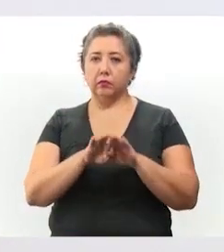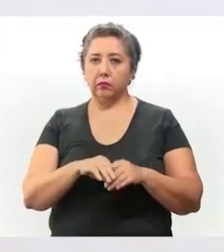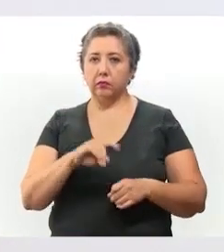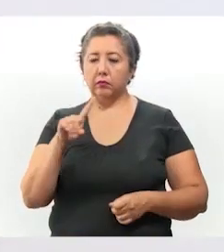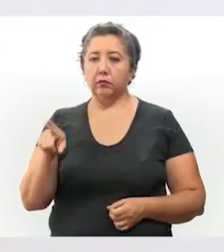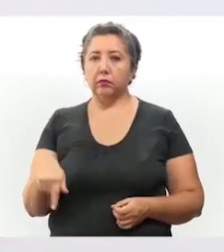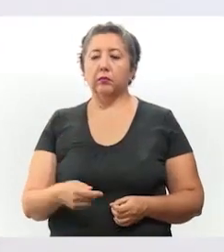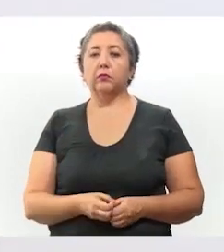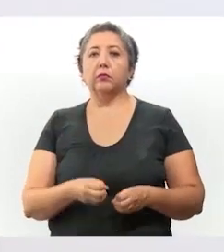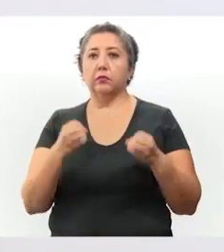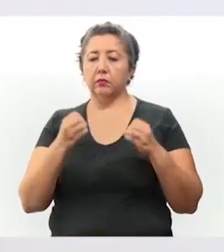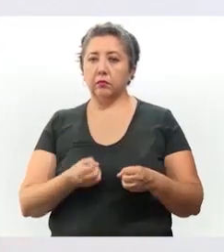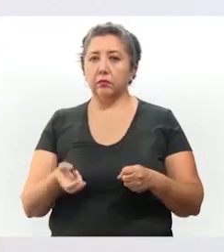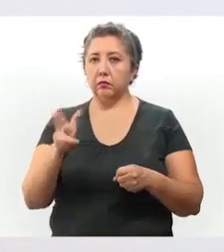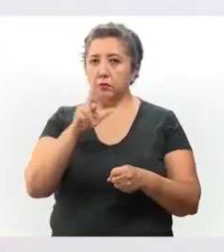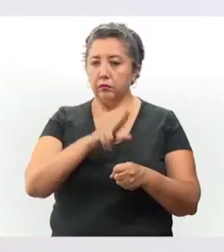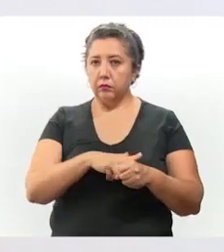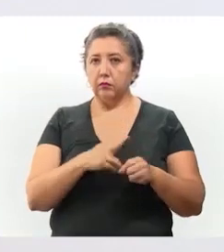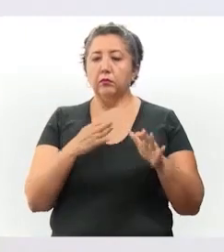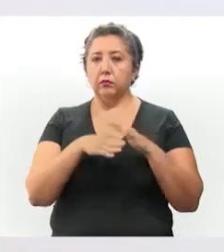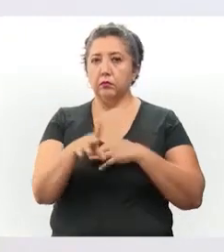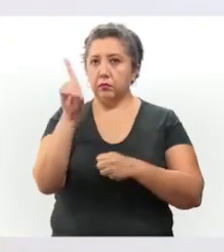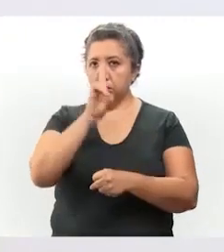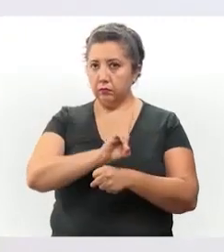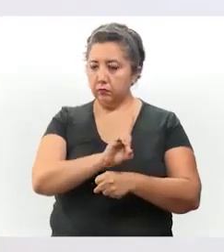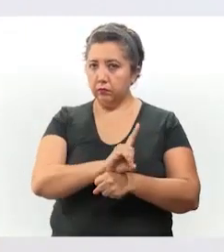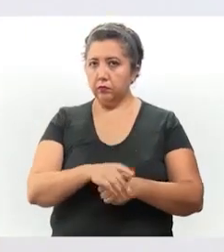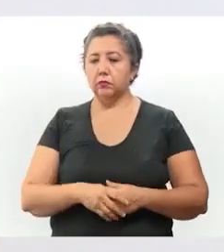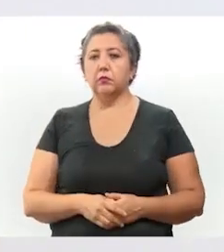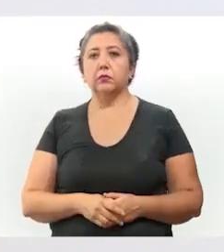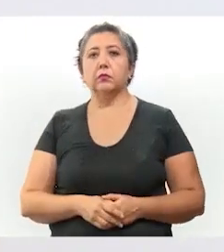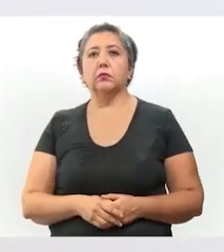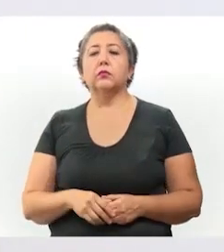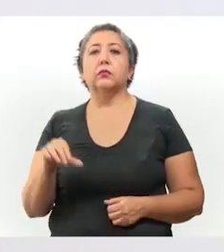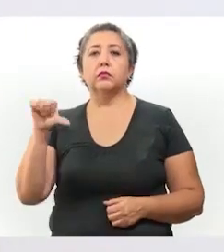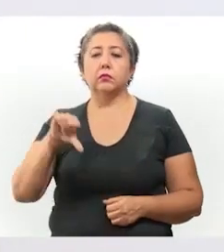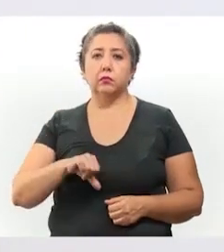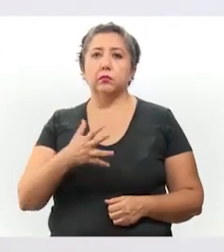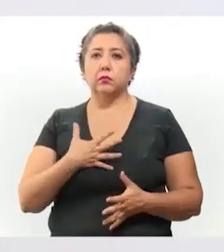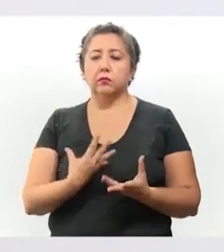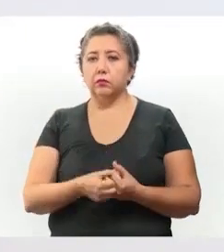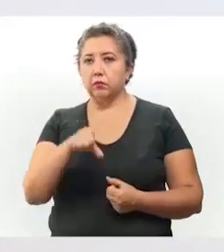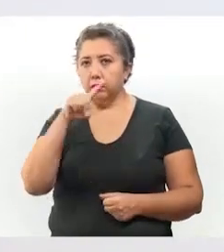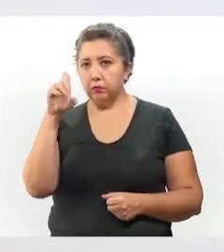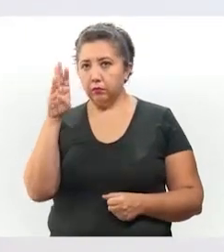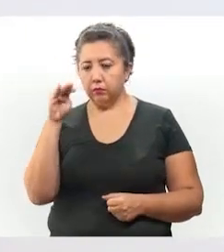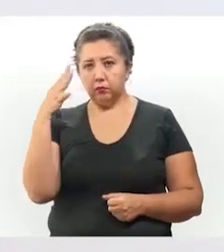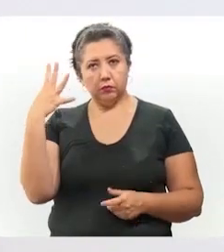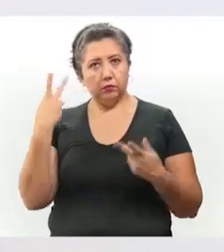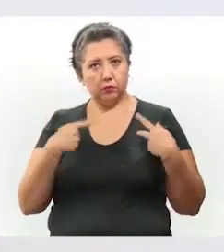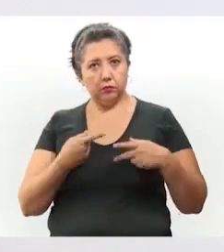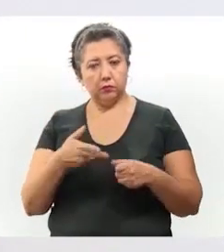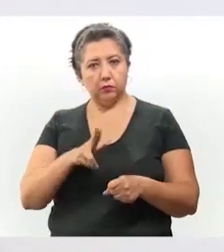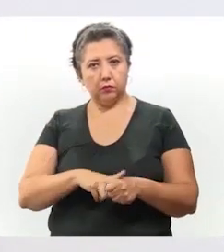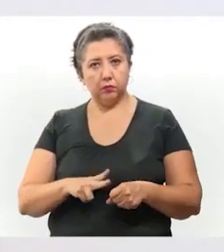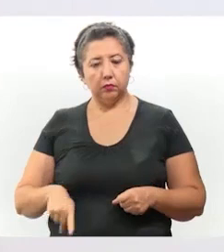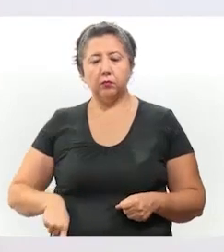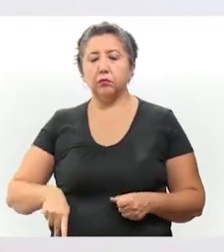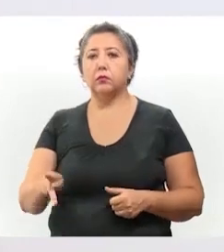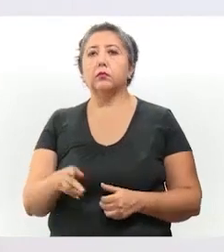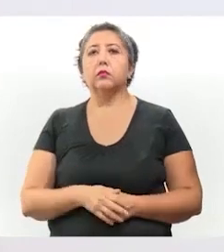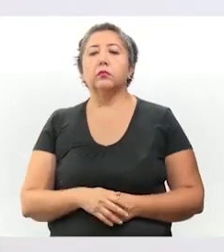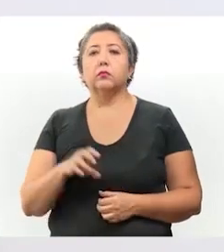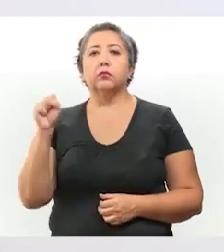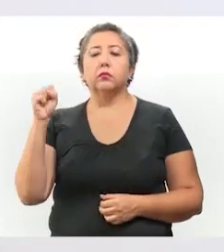más importantes son la ocupación hospitalaria y los ingresos diarios. El día de hoy tenemos 194 pacientes en hospitales públicos.